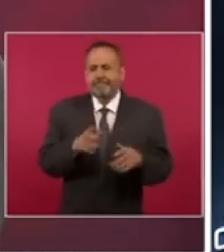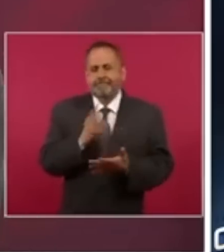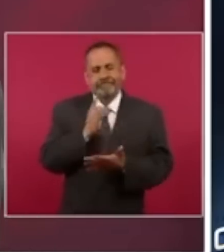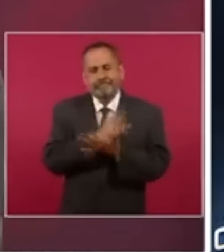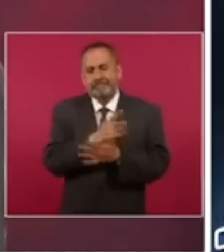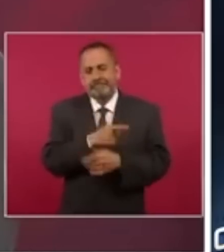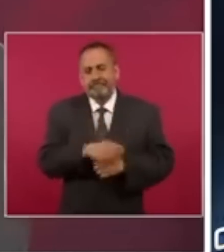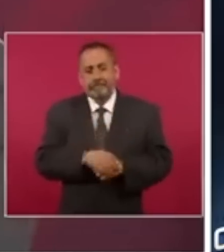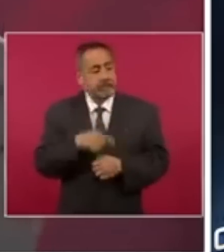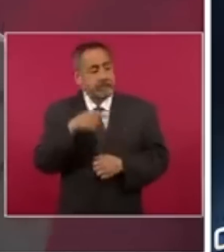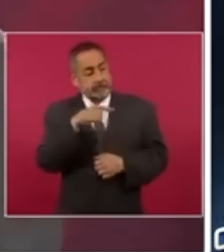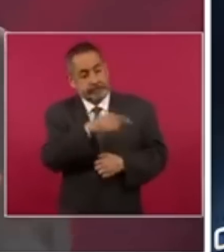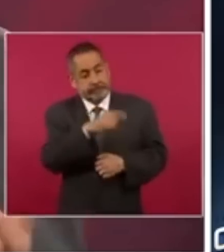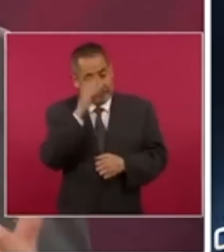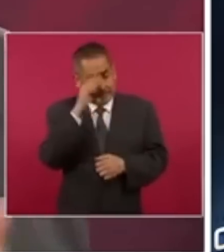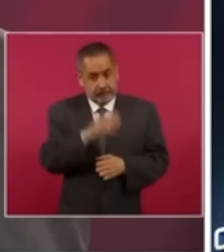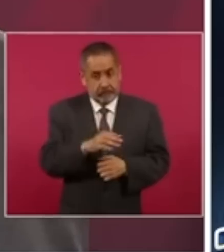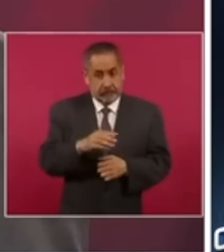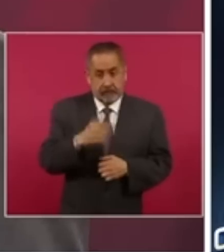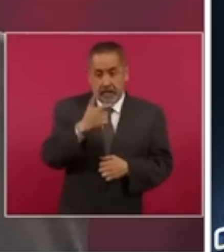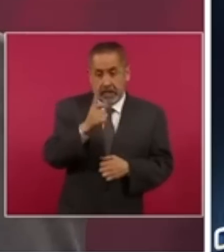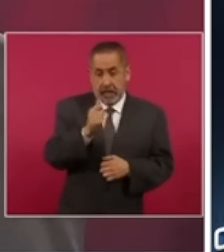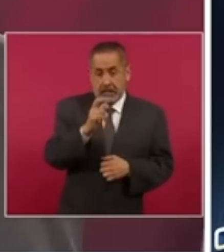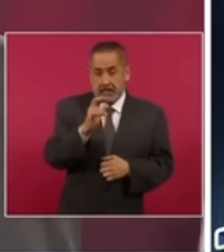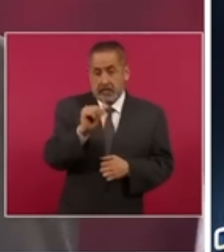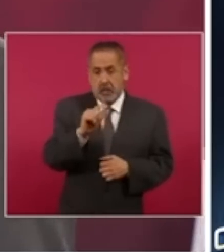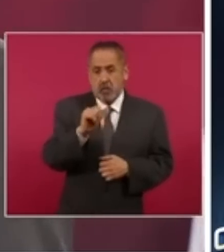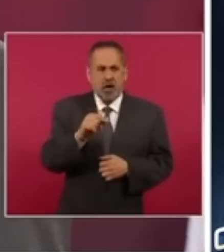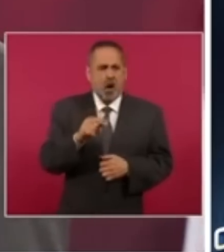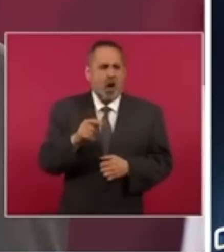de que este señor tenía muchísimo poder